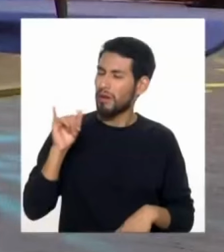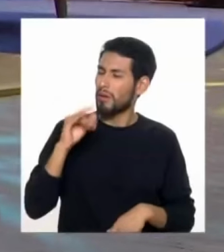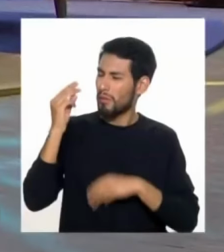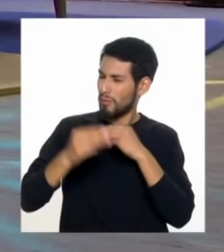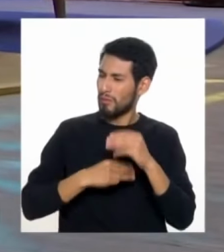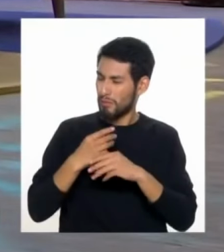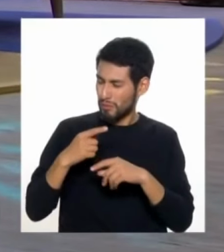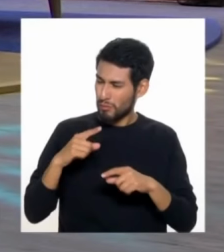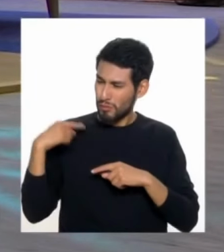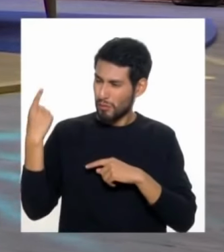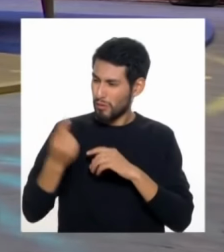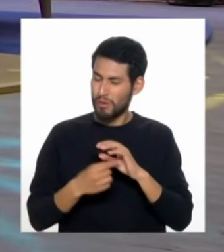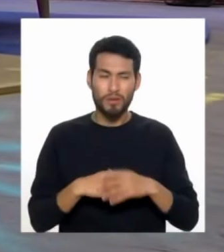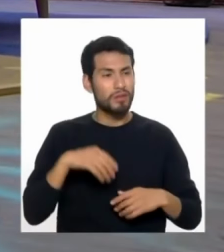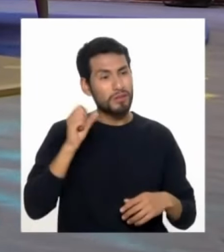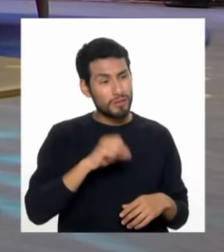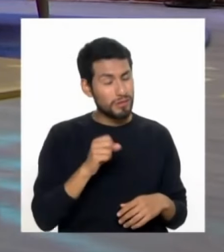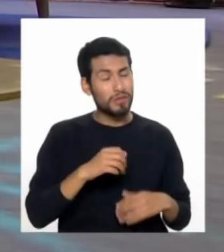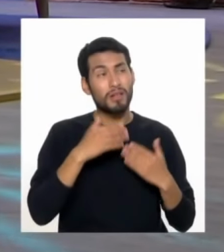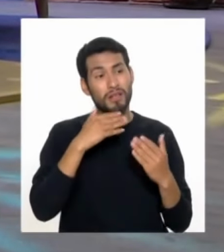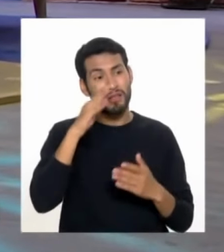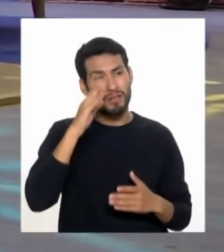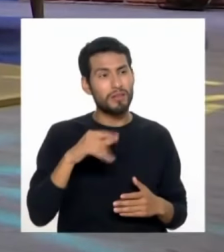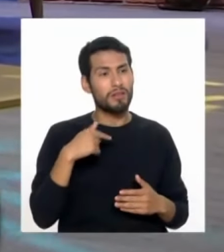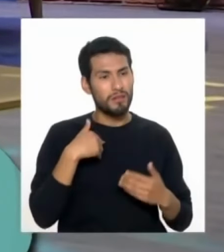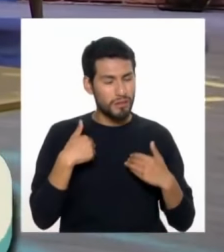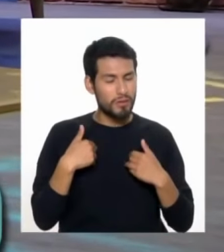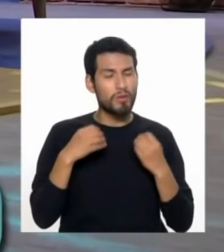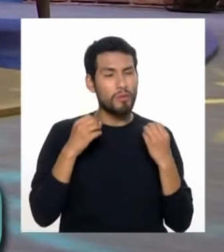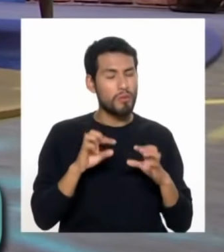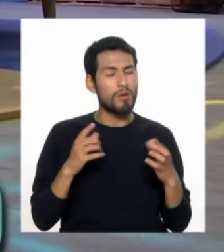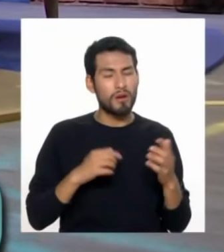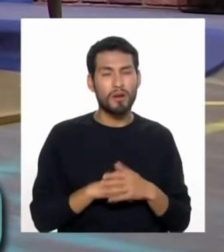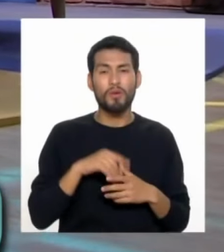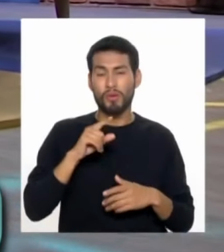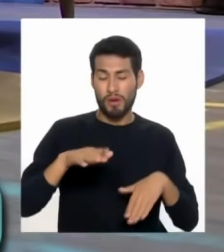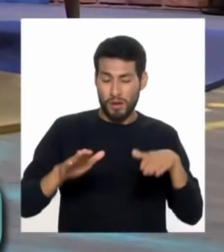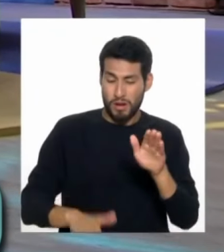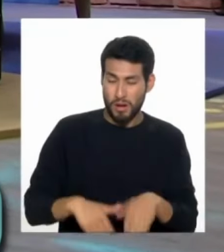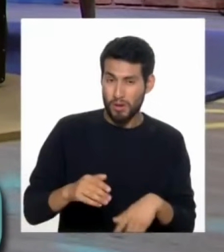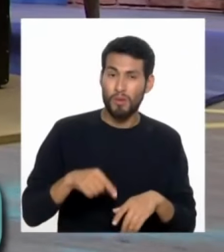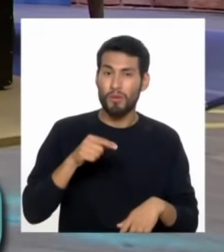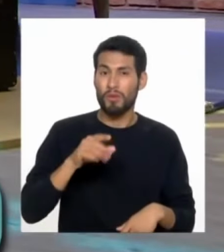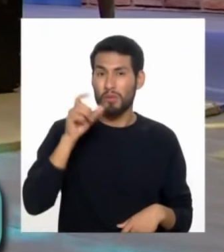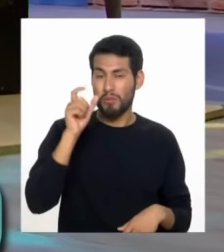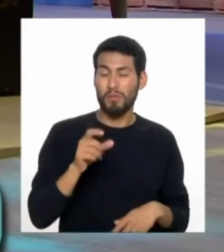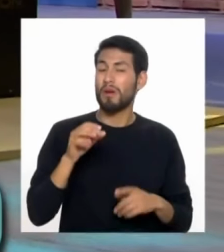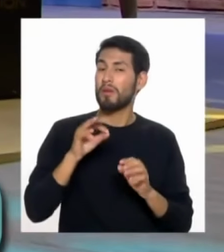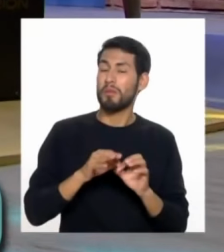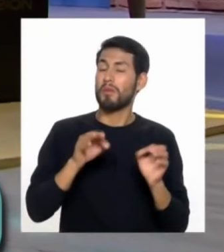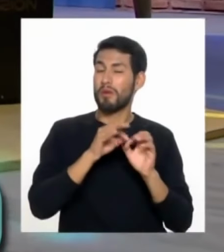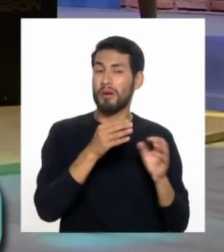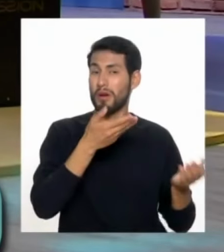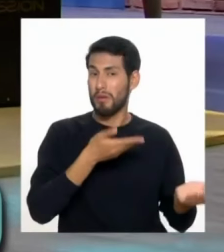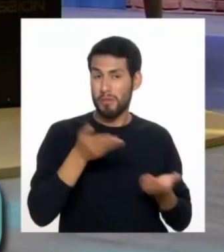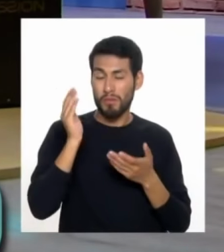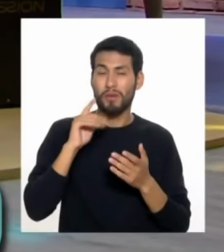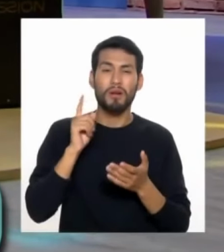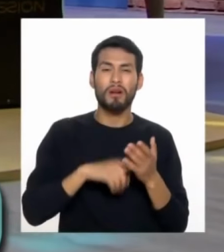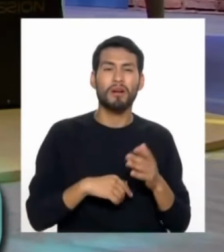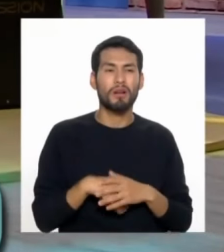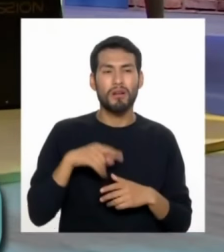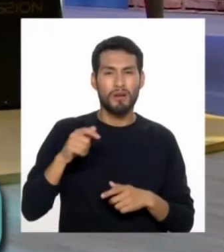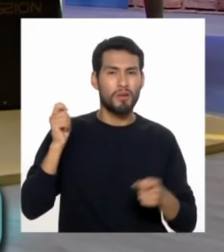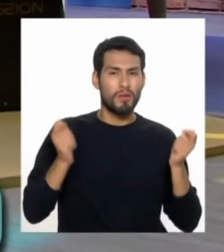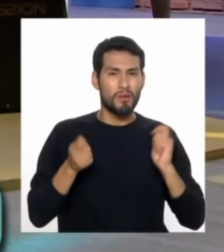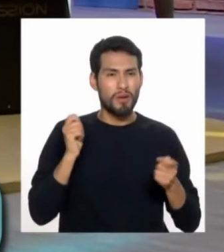porque han recorrido el mundo entero. Sí, gracias a Dios he tenido oportunidad de brindarle cajones a personajes muy importantes como es el